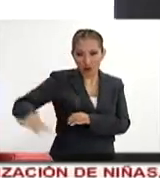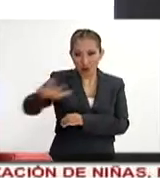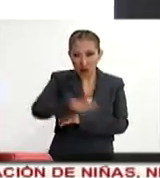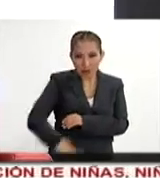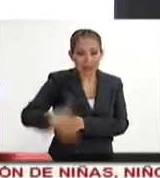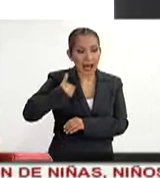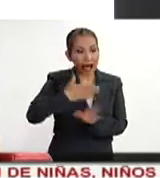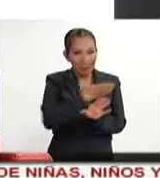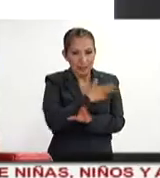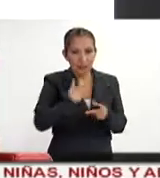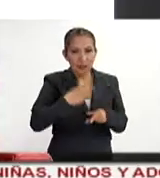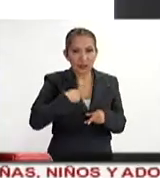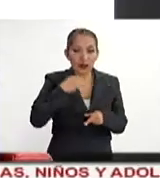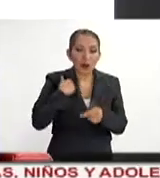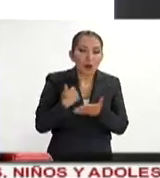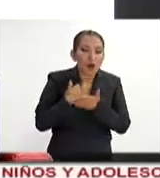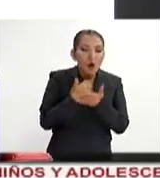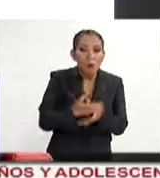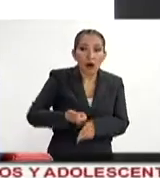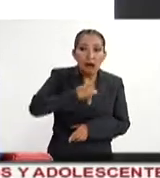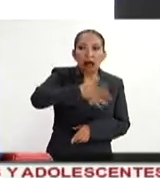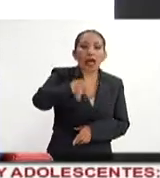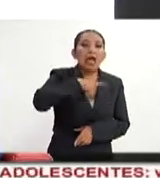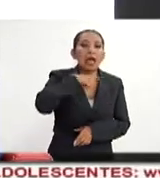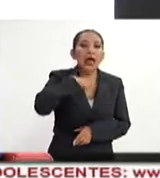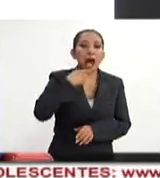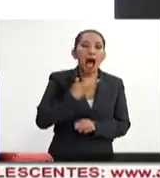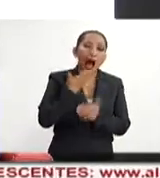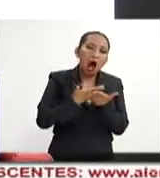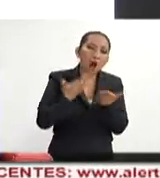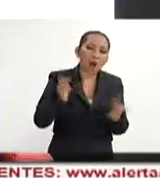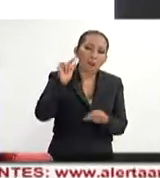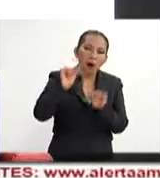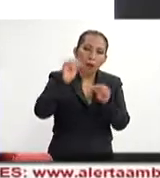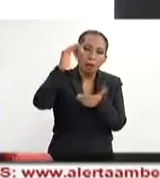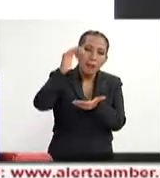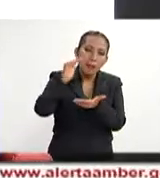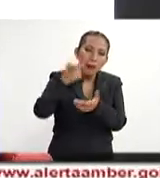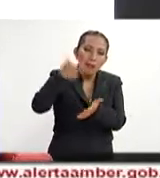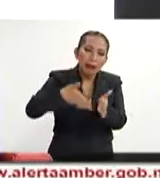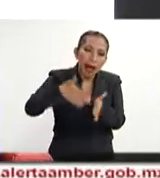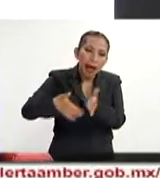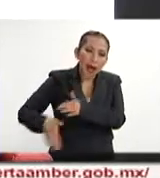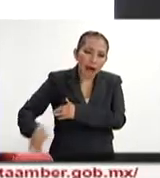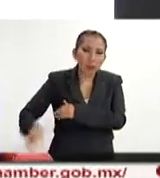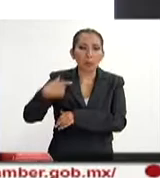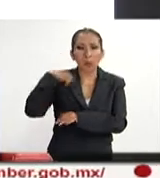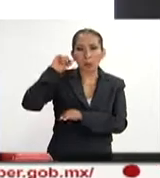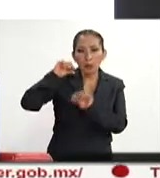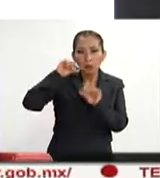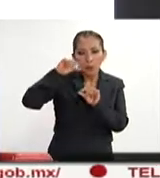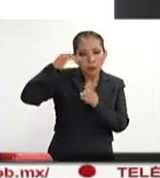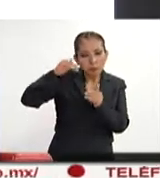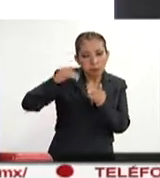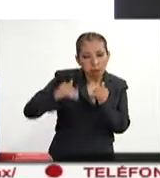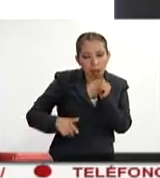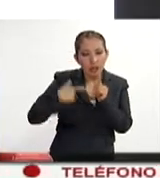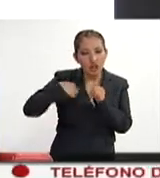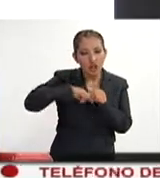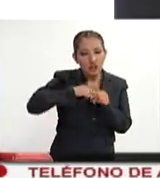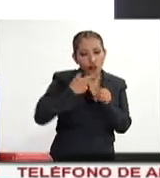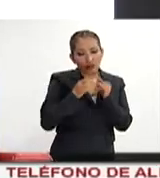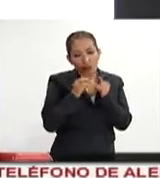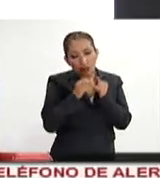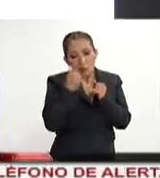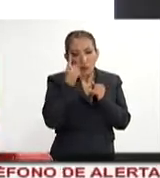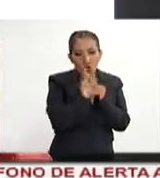inicio al usuario, al cliente le eran un poquito costosas. Hoy en día se vienen bajando los costos. Hoy en día los costos de las energías renovables vienen bajando, donde ya estamos a centavos de